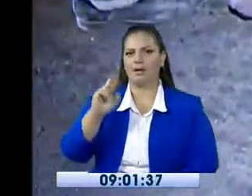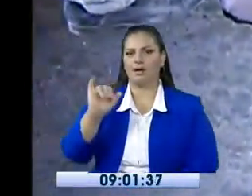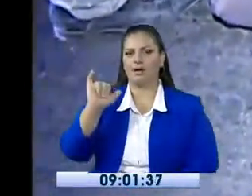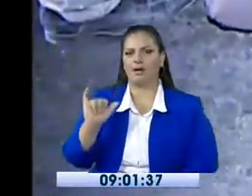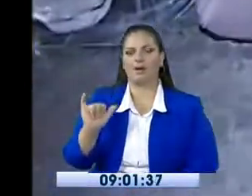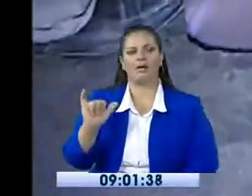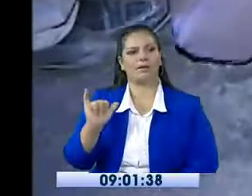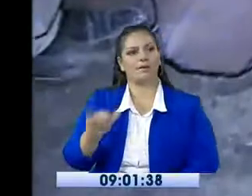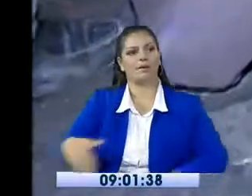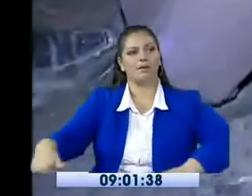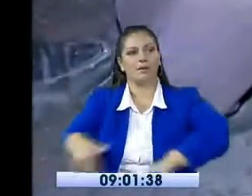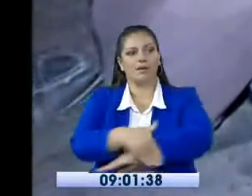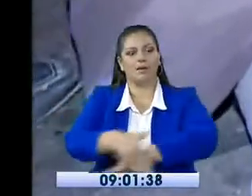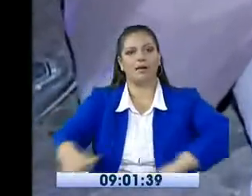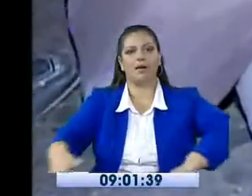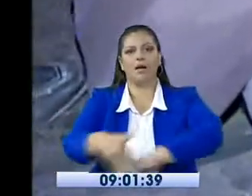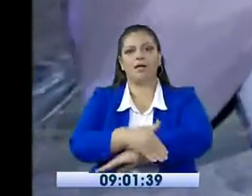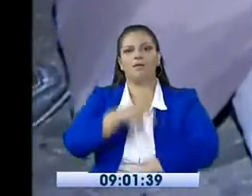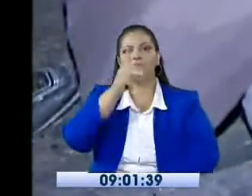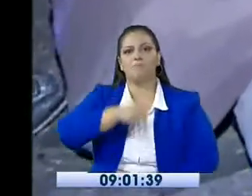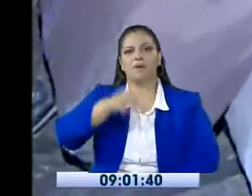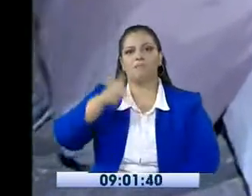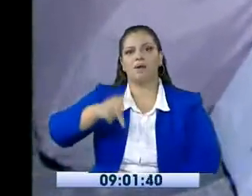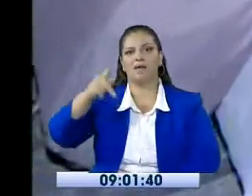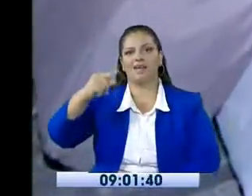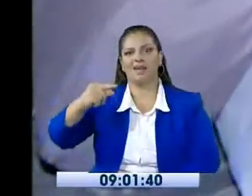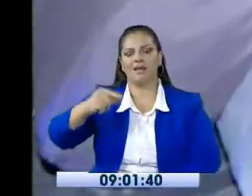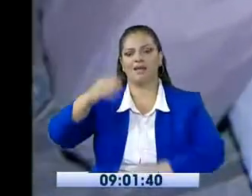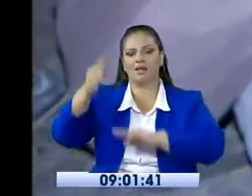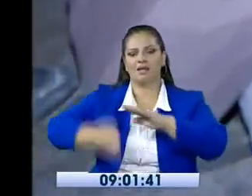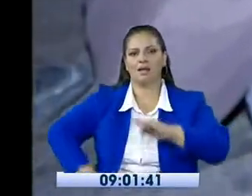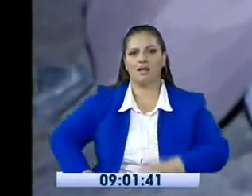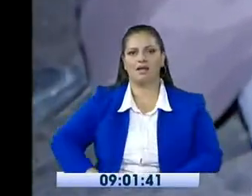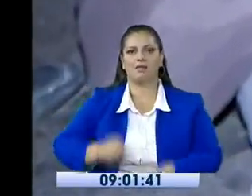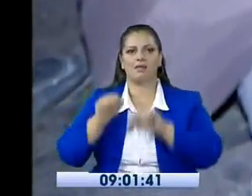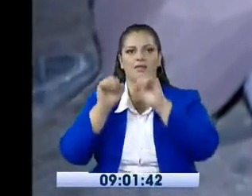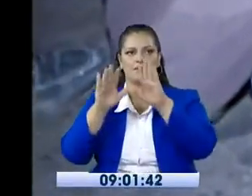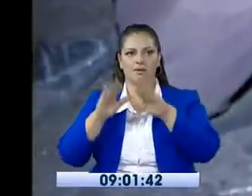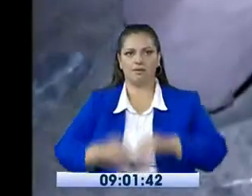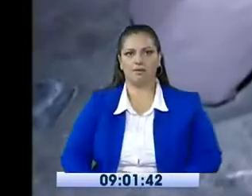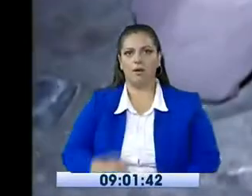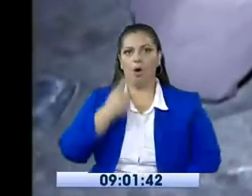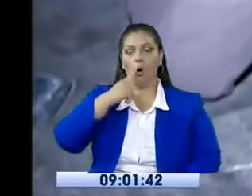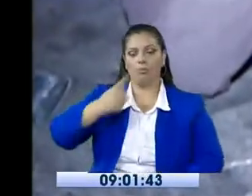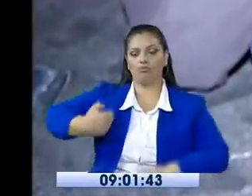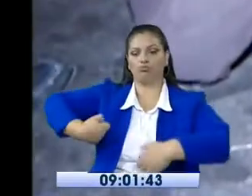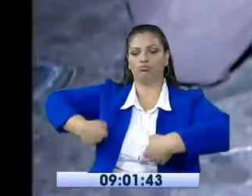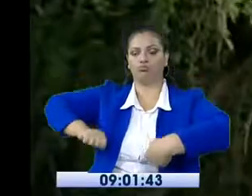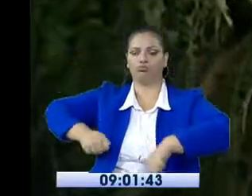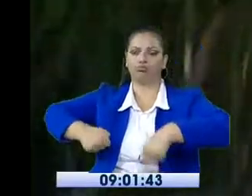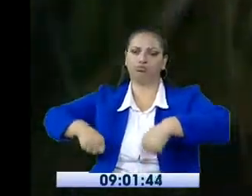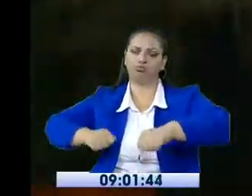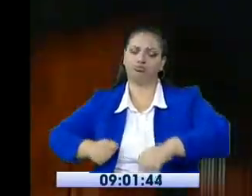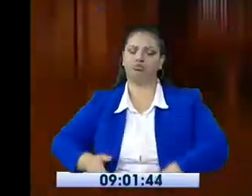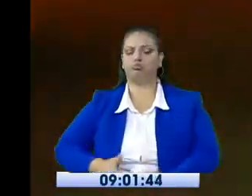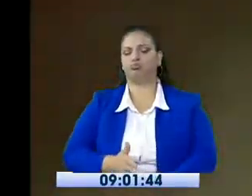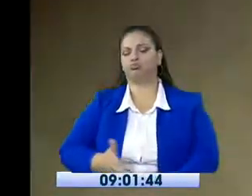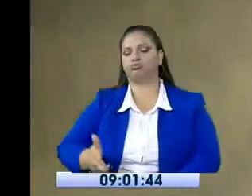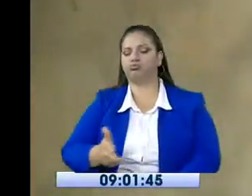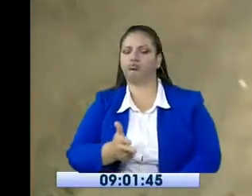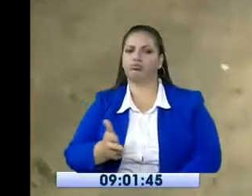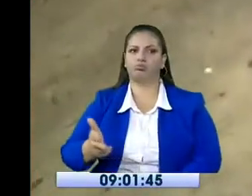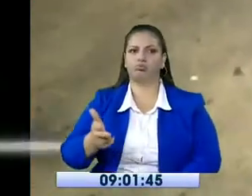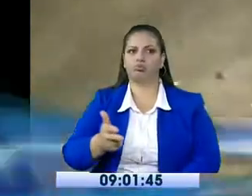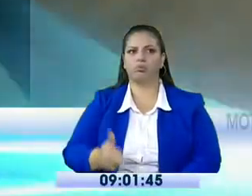dicha dirección sin poder siquiera advertir lo que sucedería. Y es que de acuerdo con habitantes de la zona, el hombre sufrió un